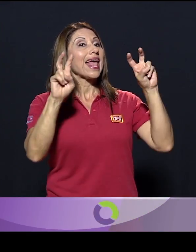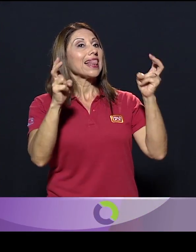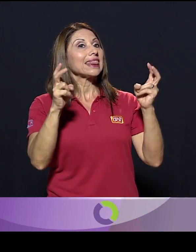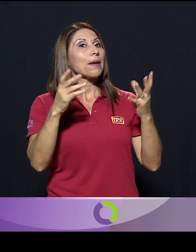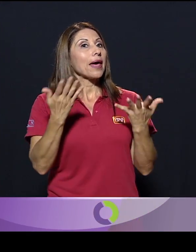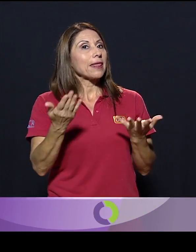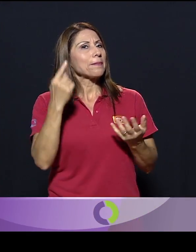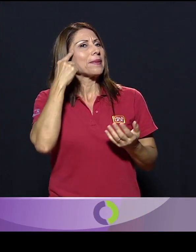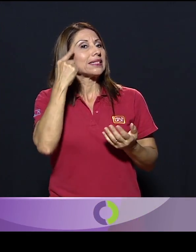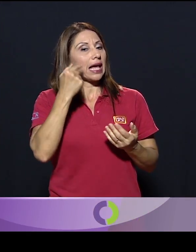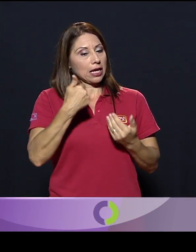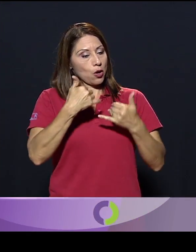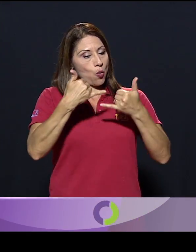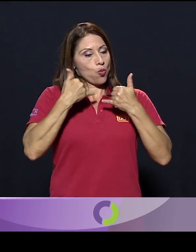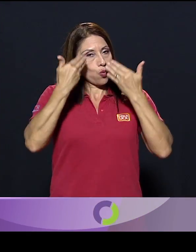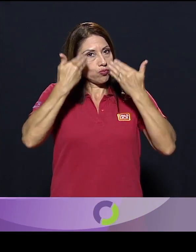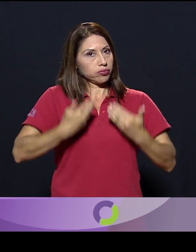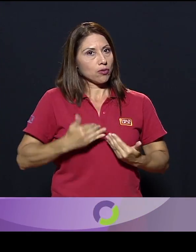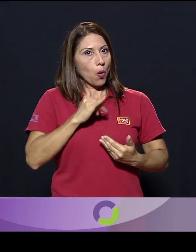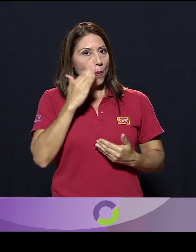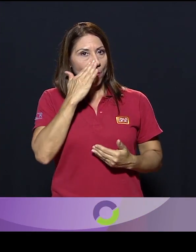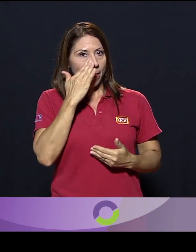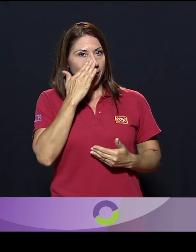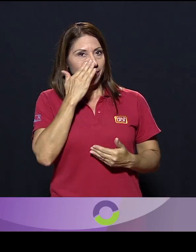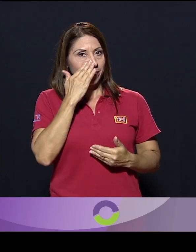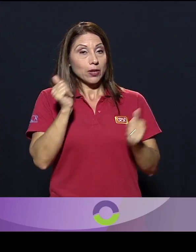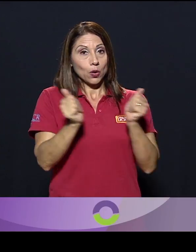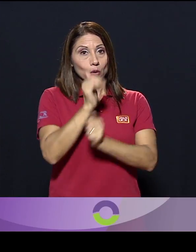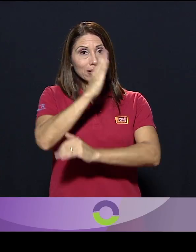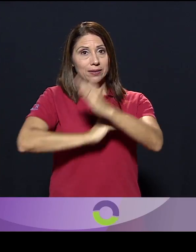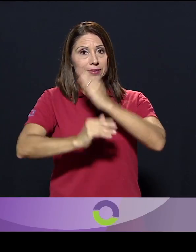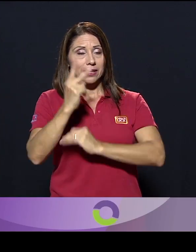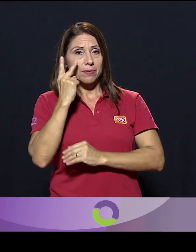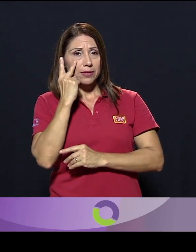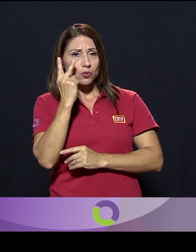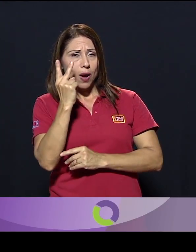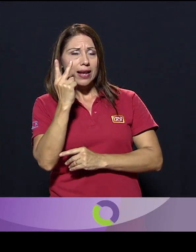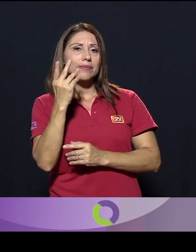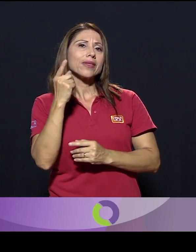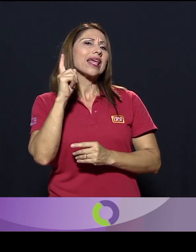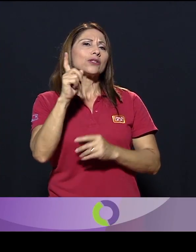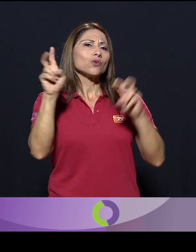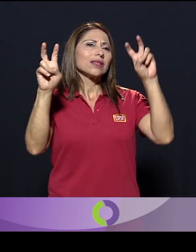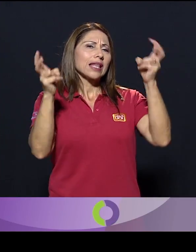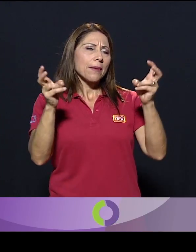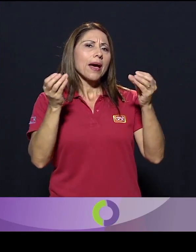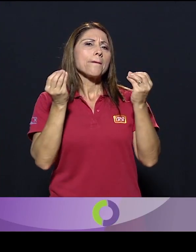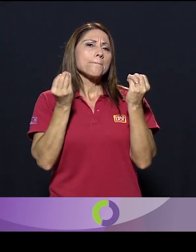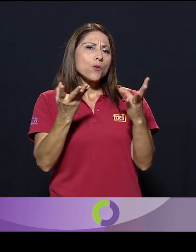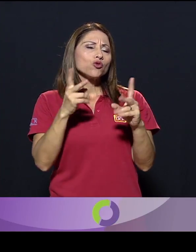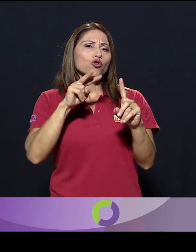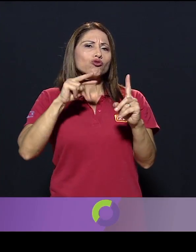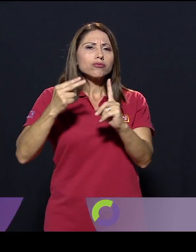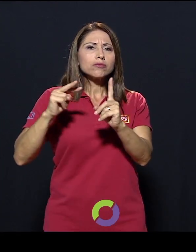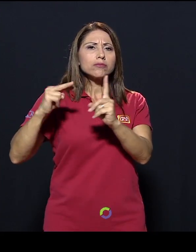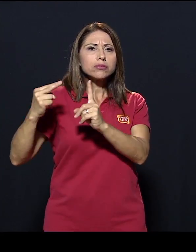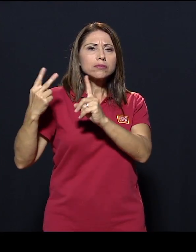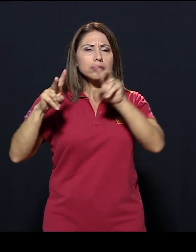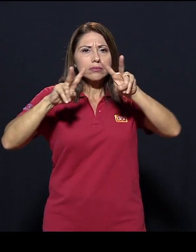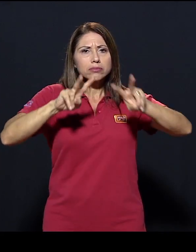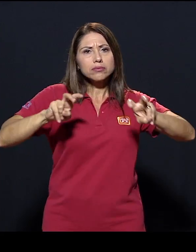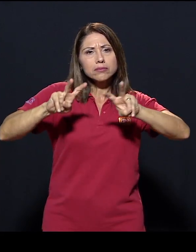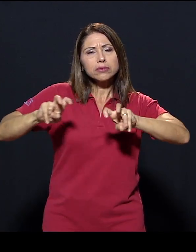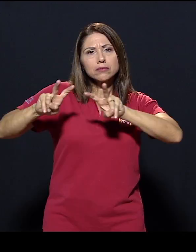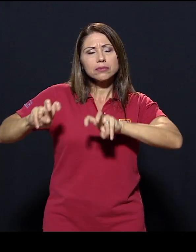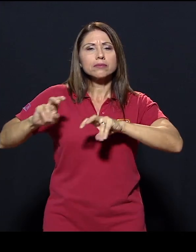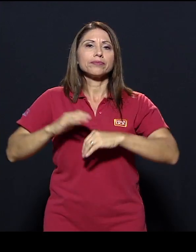tema de ser madre, cuando se tiene una discapacidad visual, es un tema, digamos, que tiene muchos aspectos